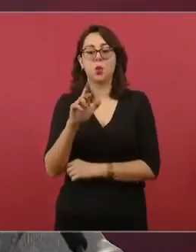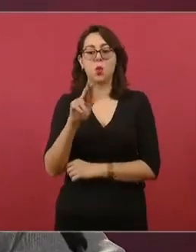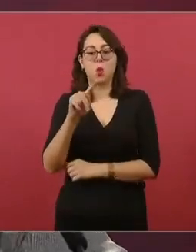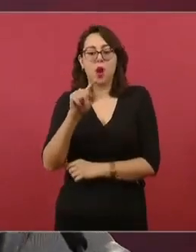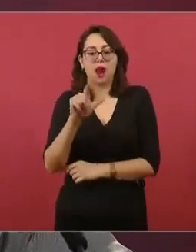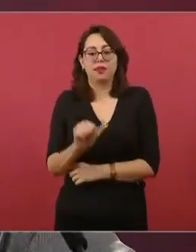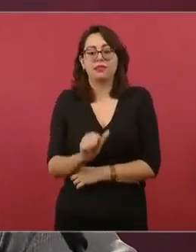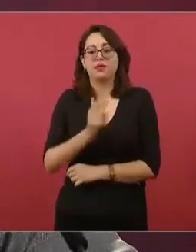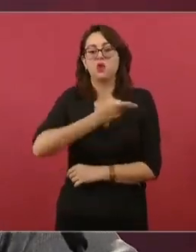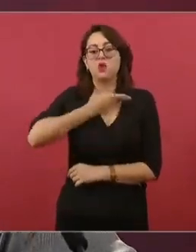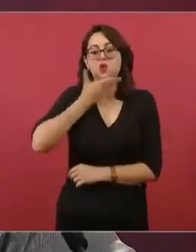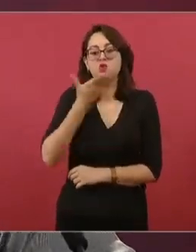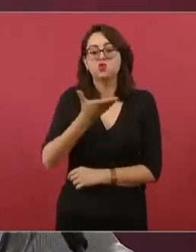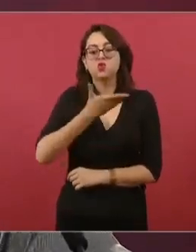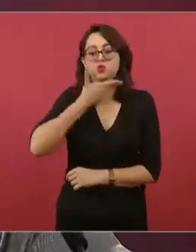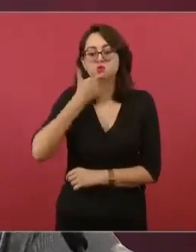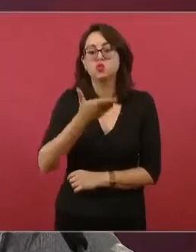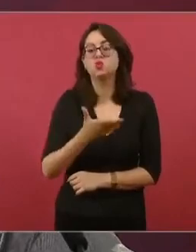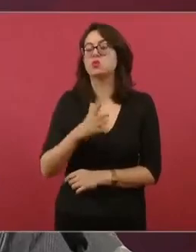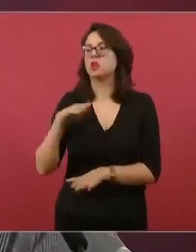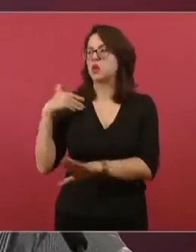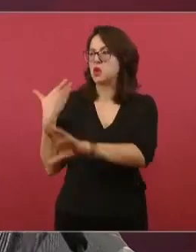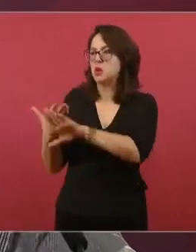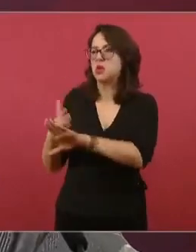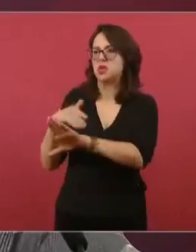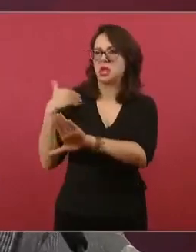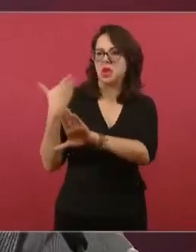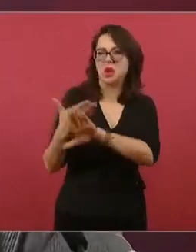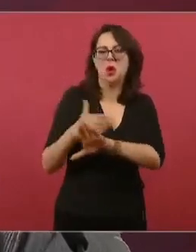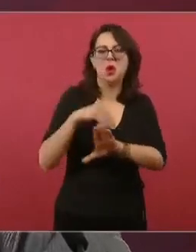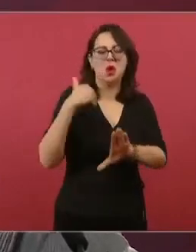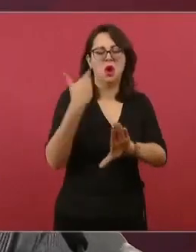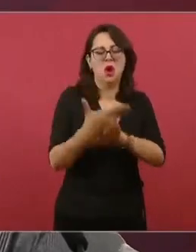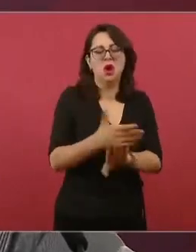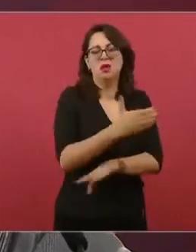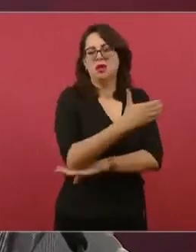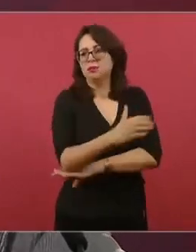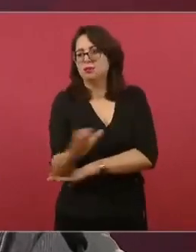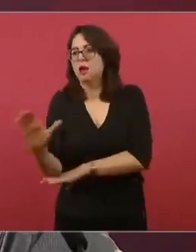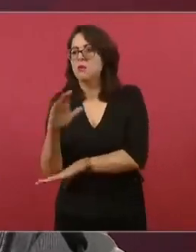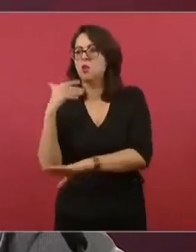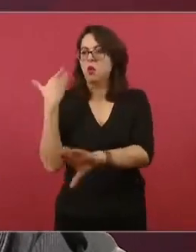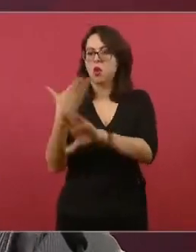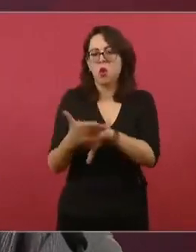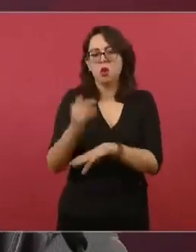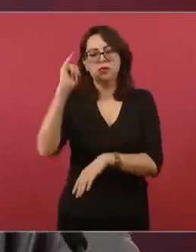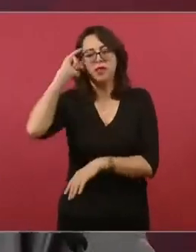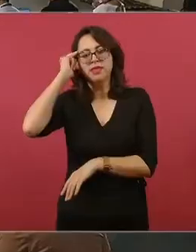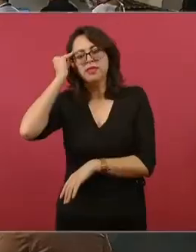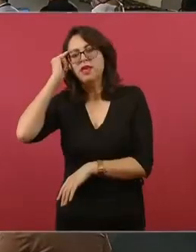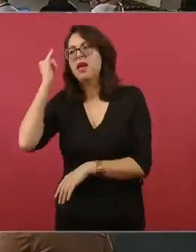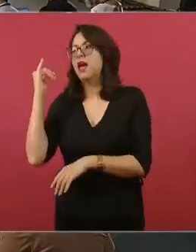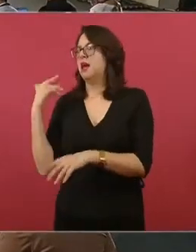reprimiendo a campesinos en Guerrero, obtuvo su grado de militar